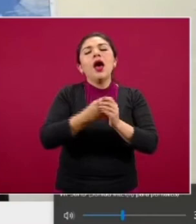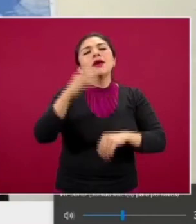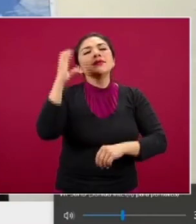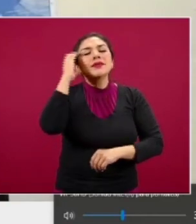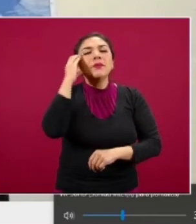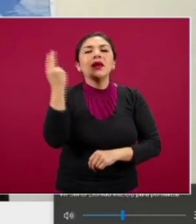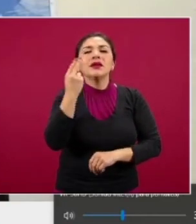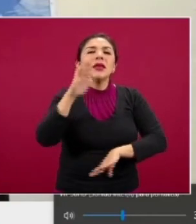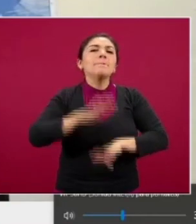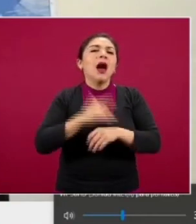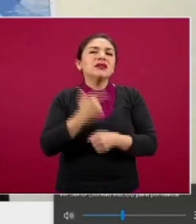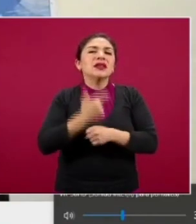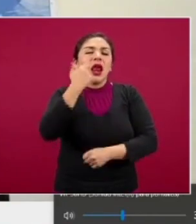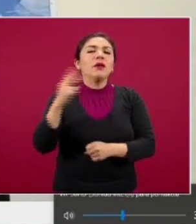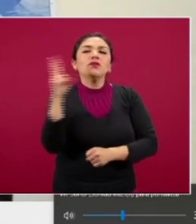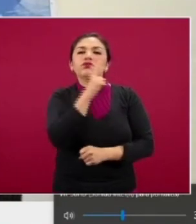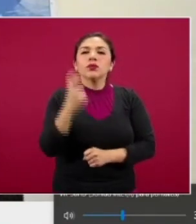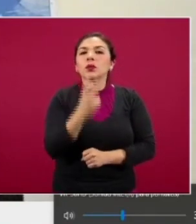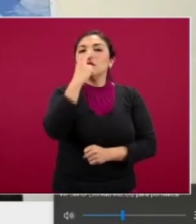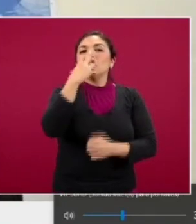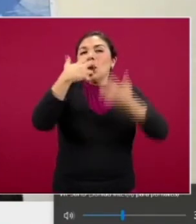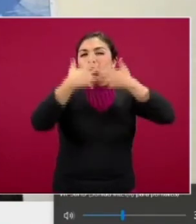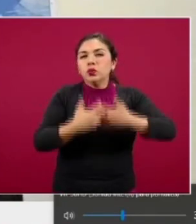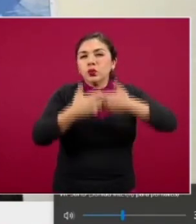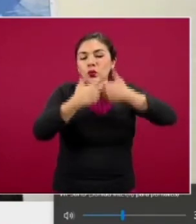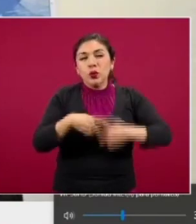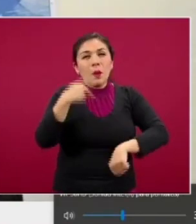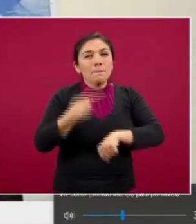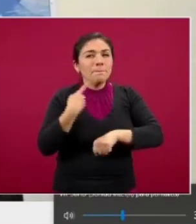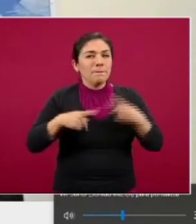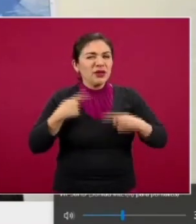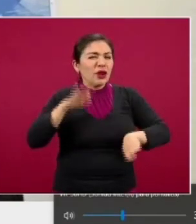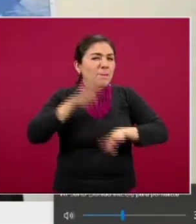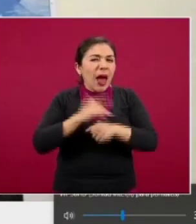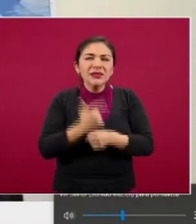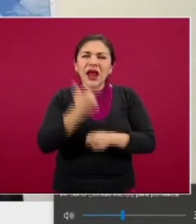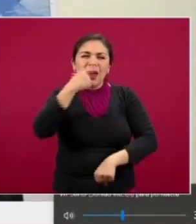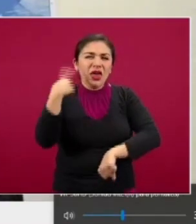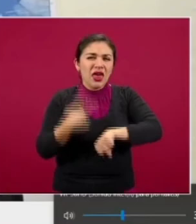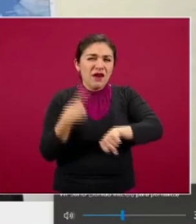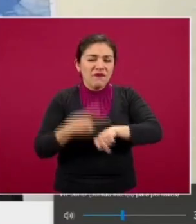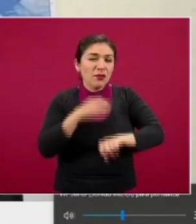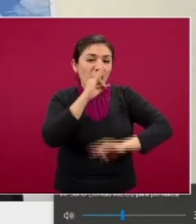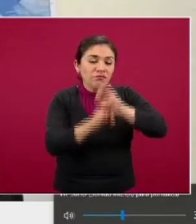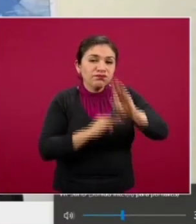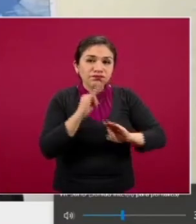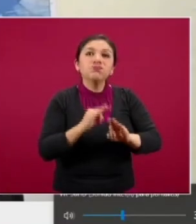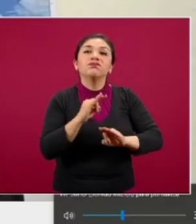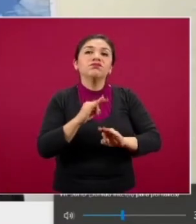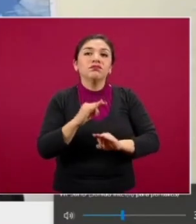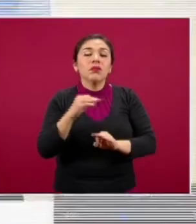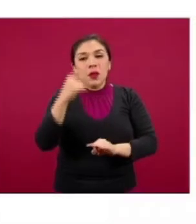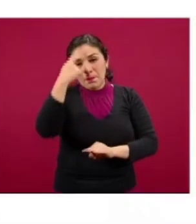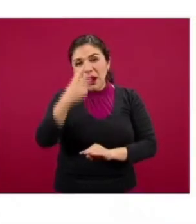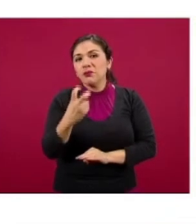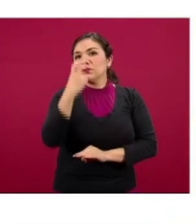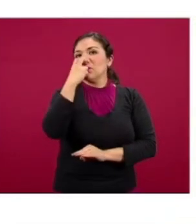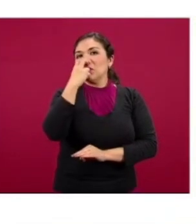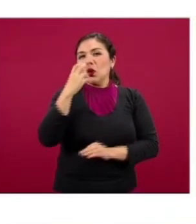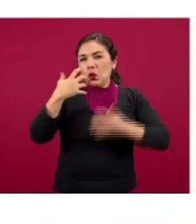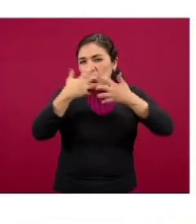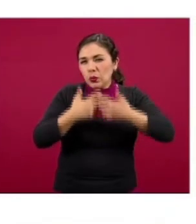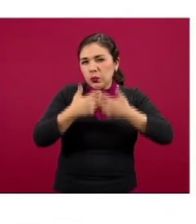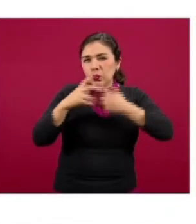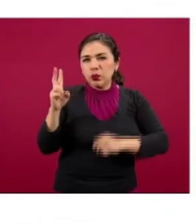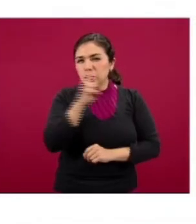requieren ventiladores, es decir, personas críticamente enfermas que están en tratamientos semejantes a la terapia intensiva. En